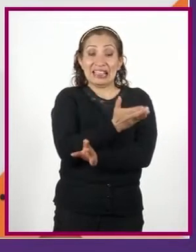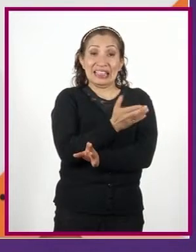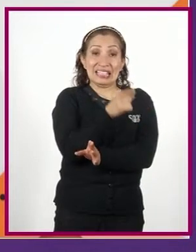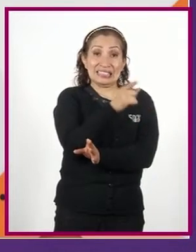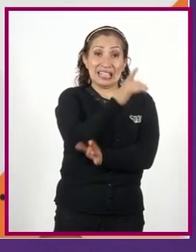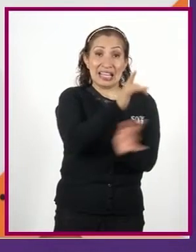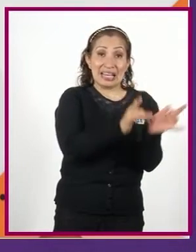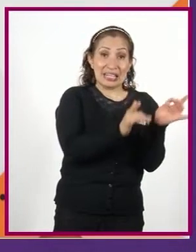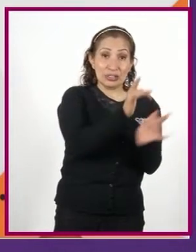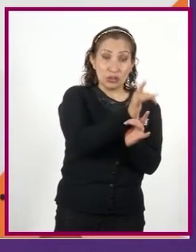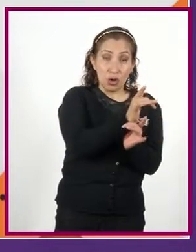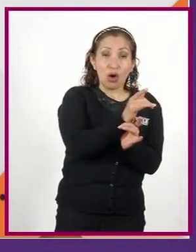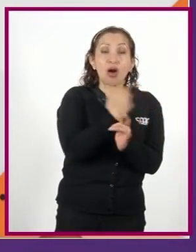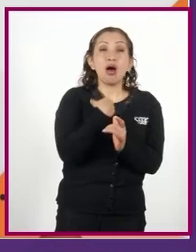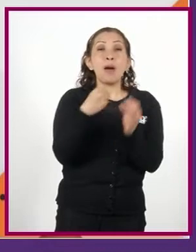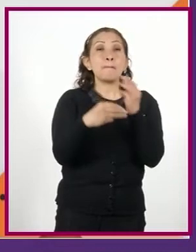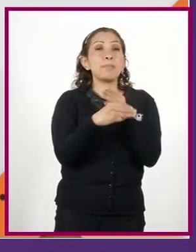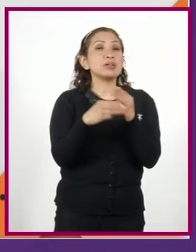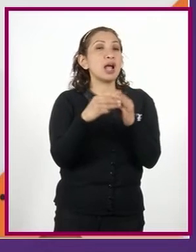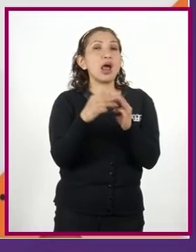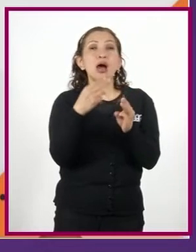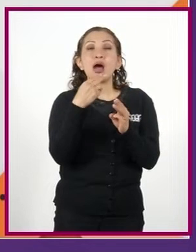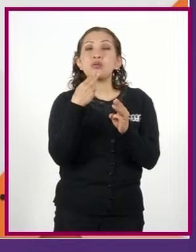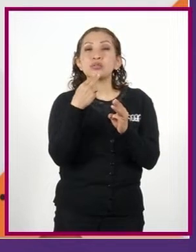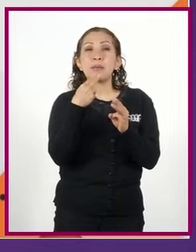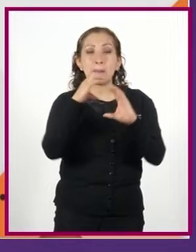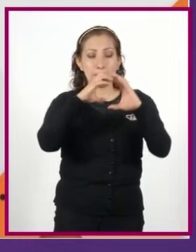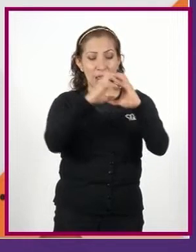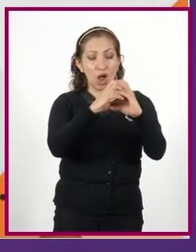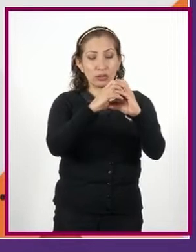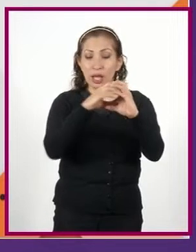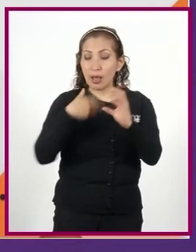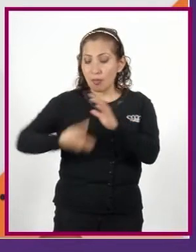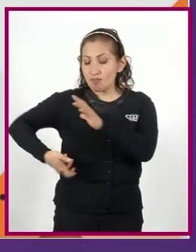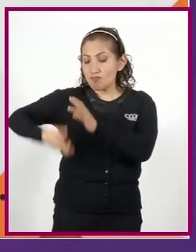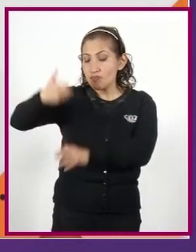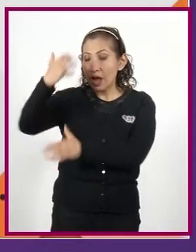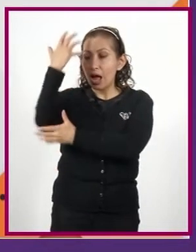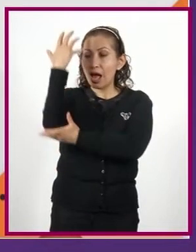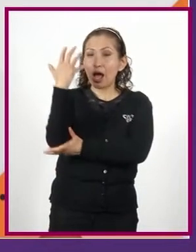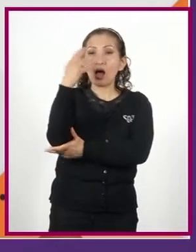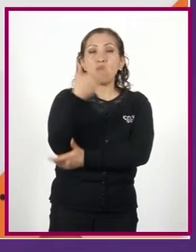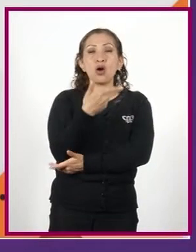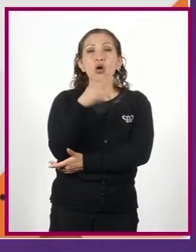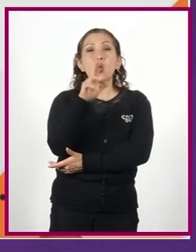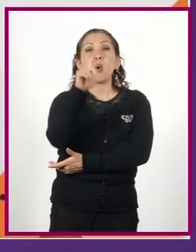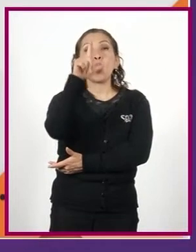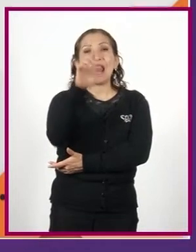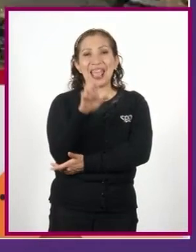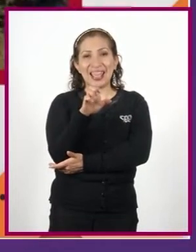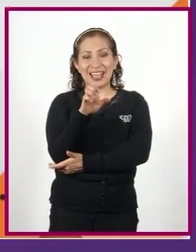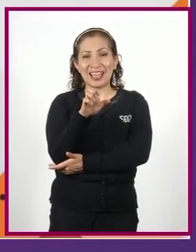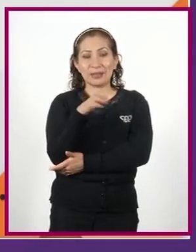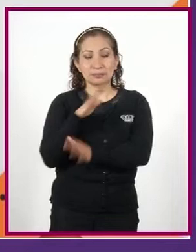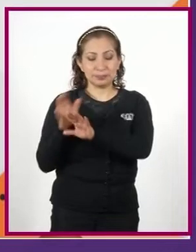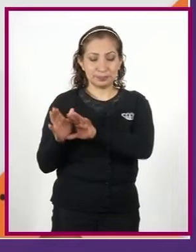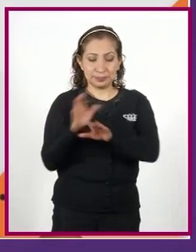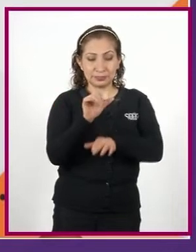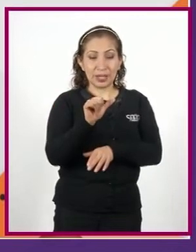era. El material para elaborar las pelotas se extraía del árbol de hule. En